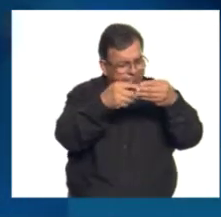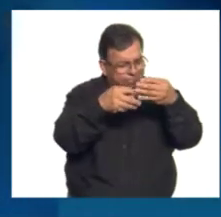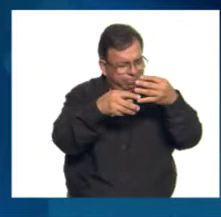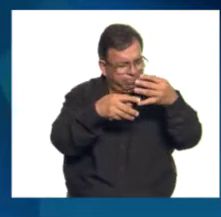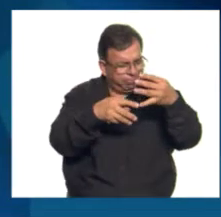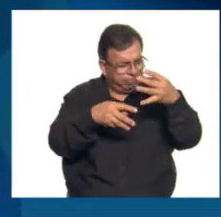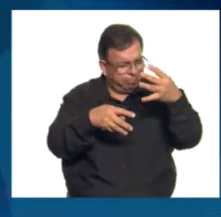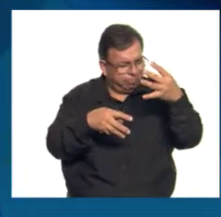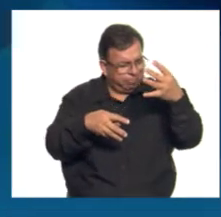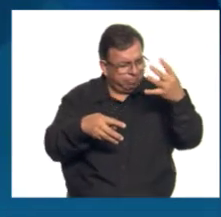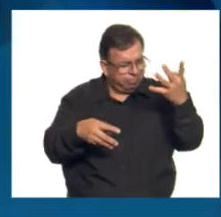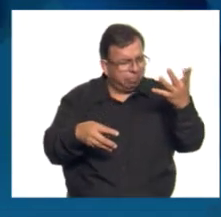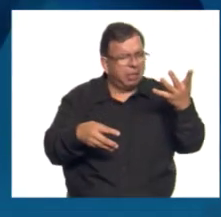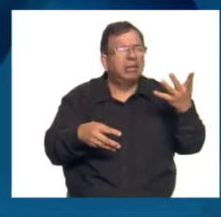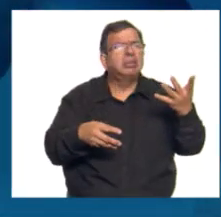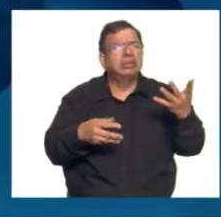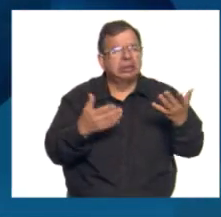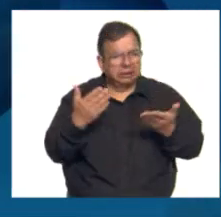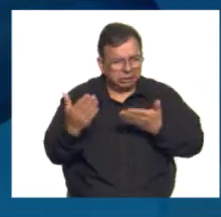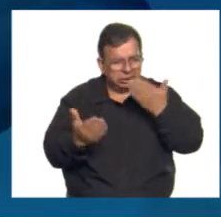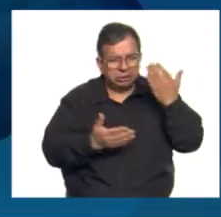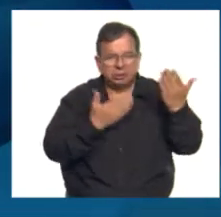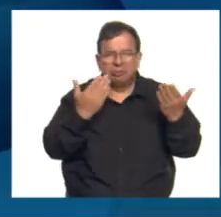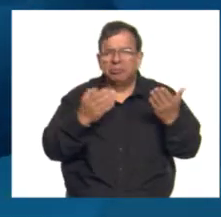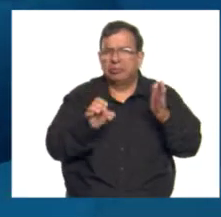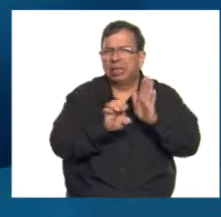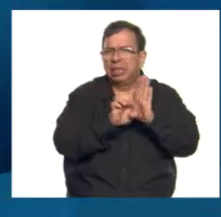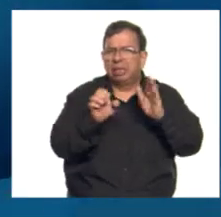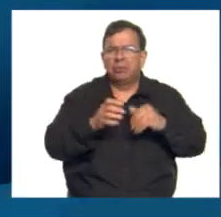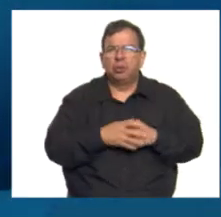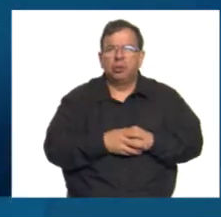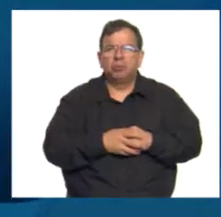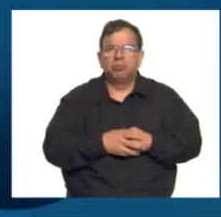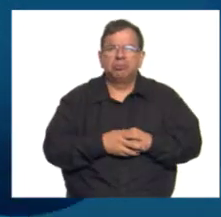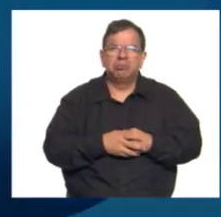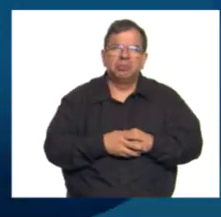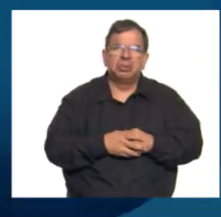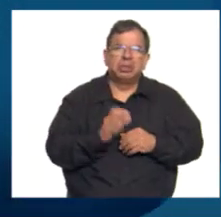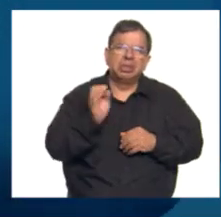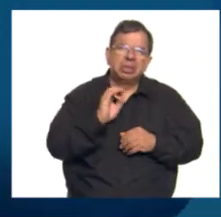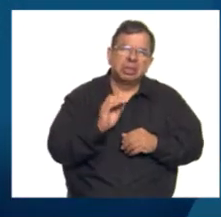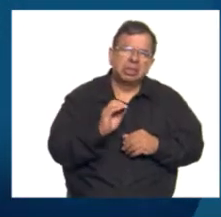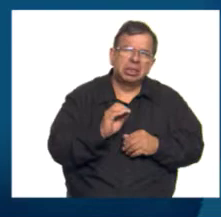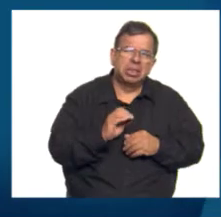posibilidades para acercarse al estudio, como por ejemplo, tomar carreras